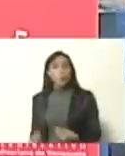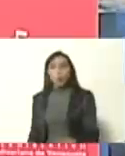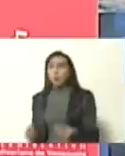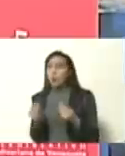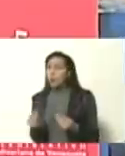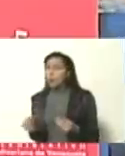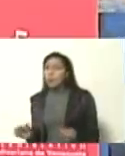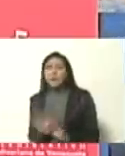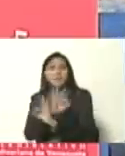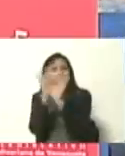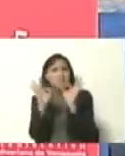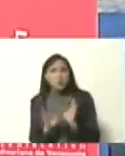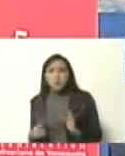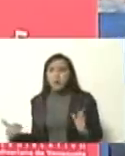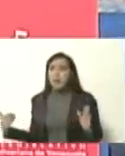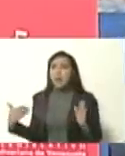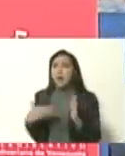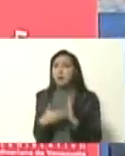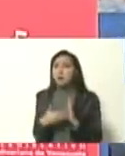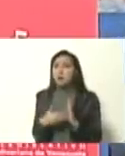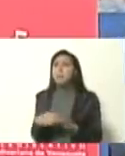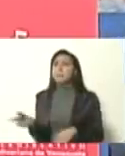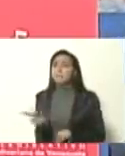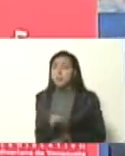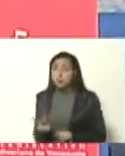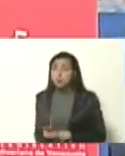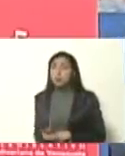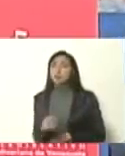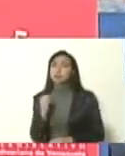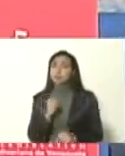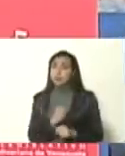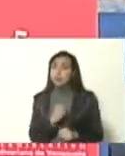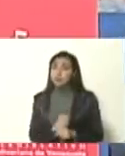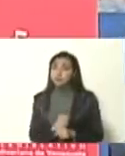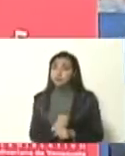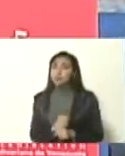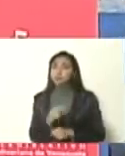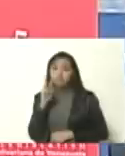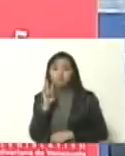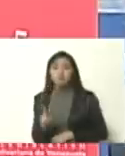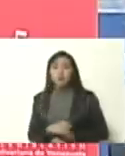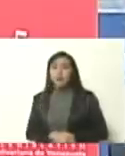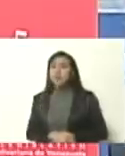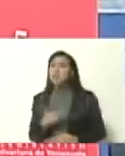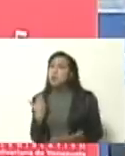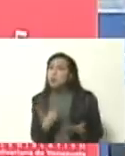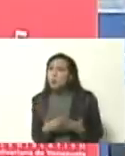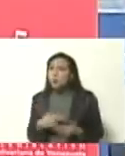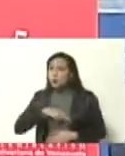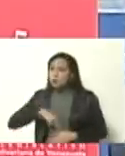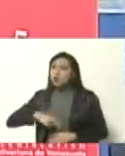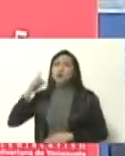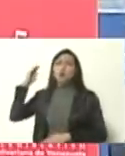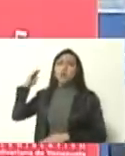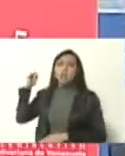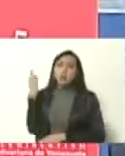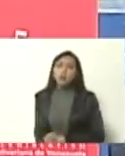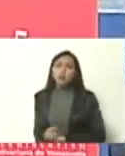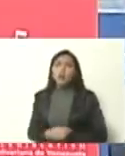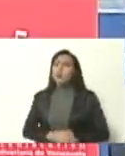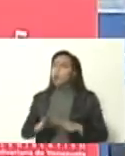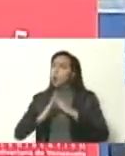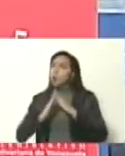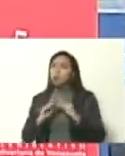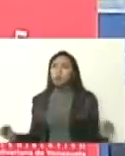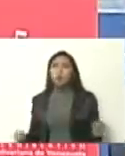las acciones que ha desarrollado Venezuela. Han sido múltiples las ocasiones que con prueba hemos denunciado